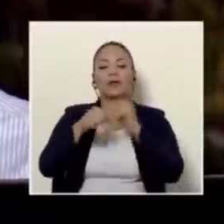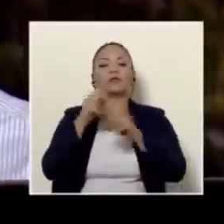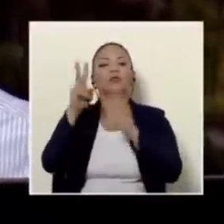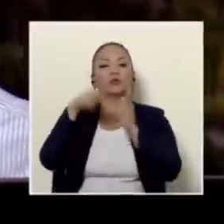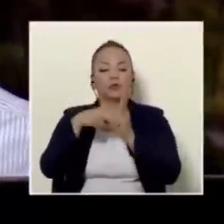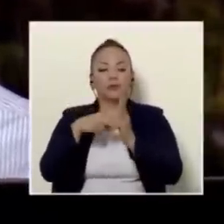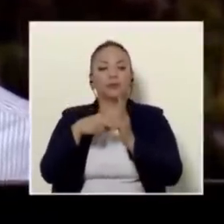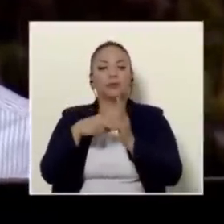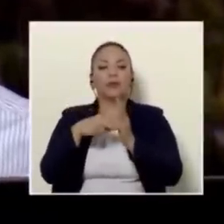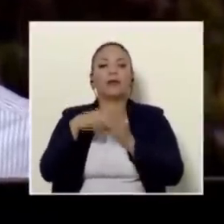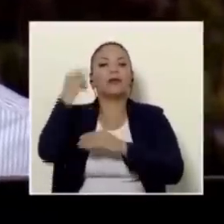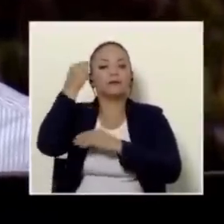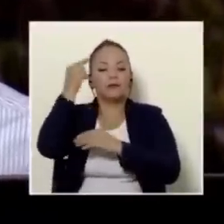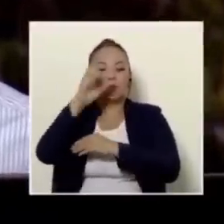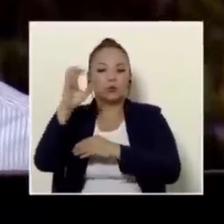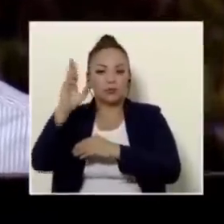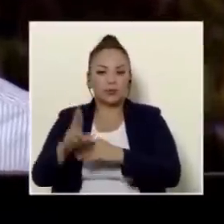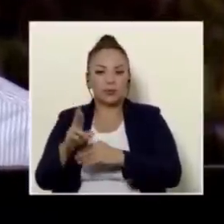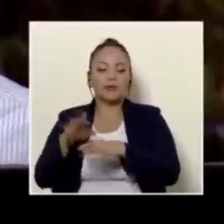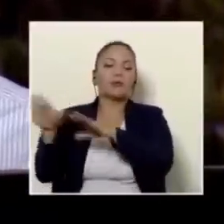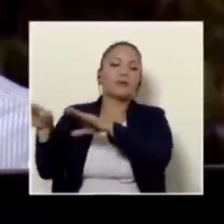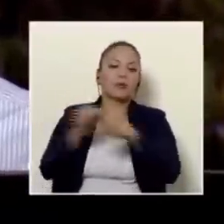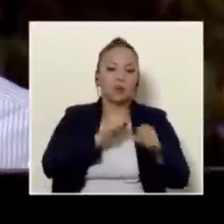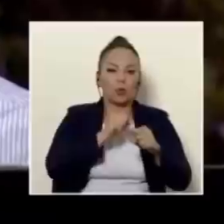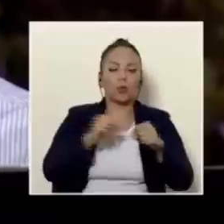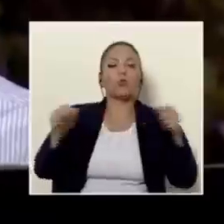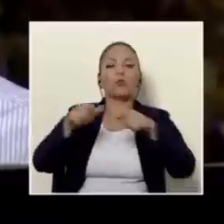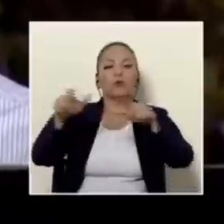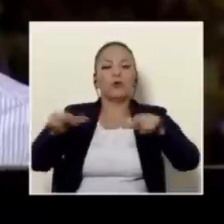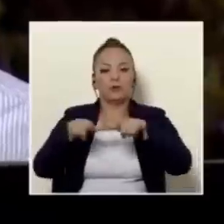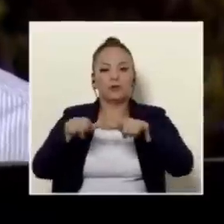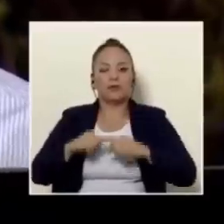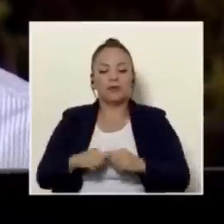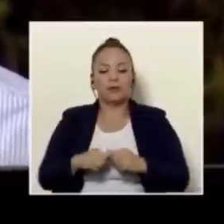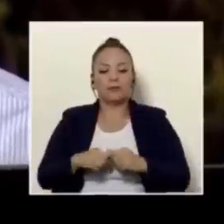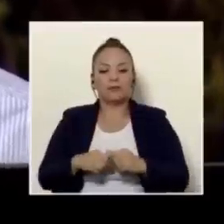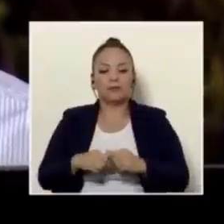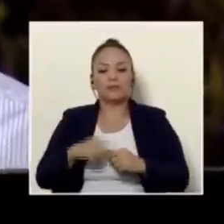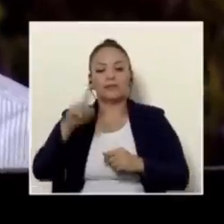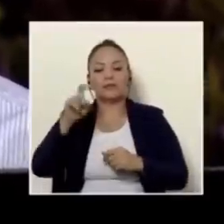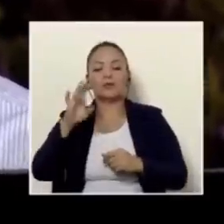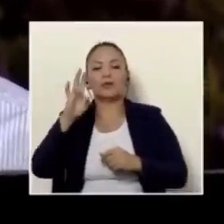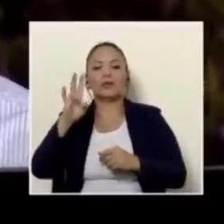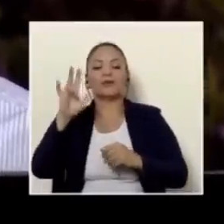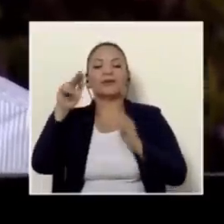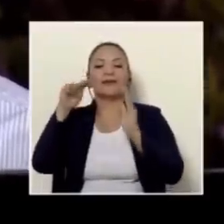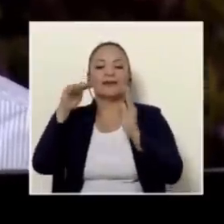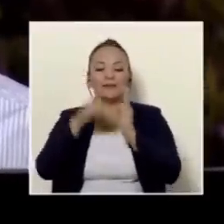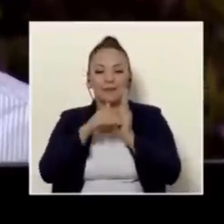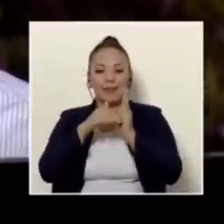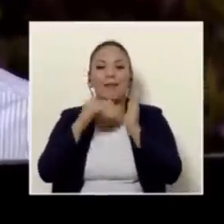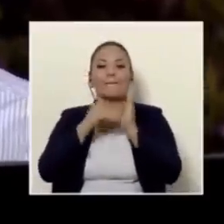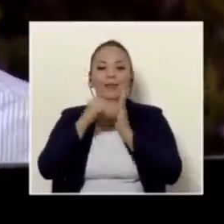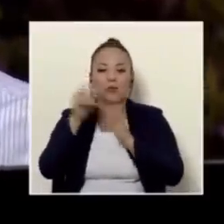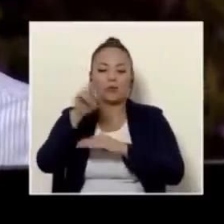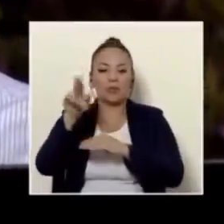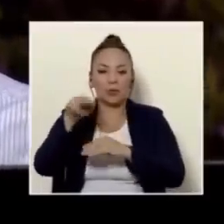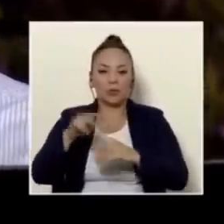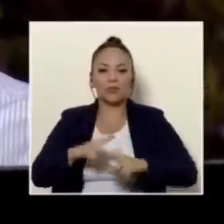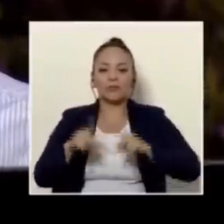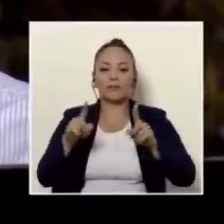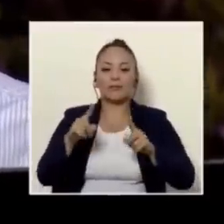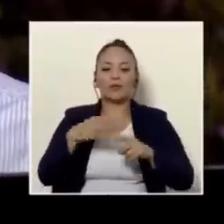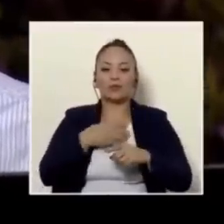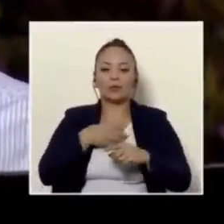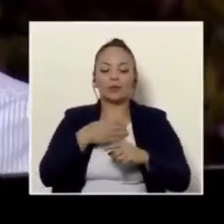año 2000 el Estado costarricense expropió un terreno por 173 mil millones de colones.